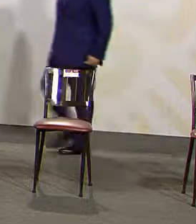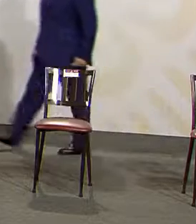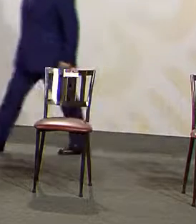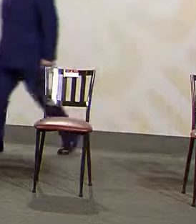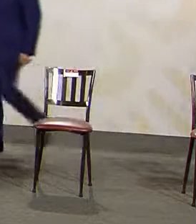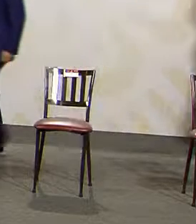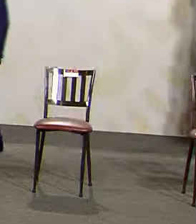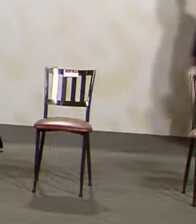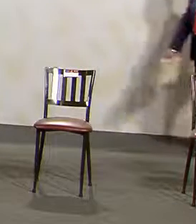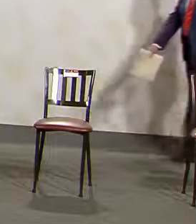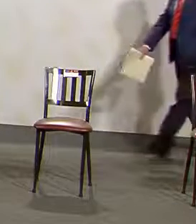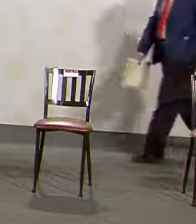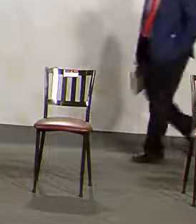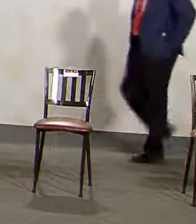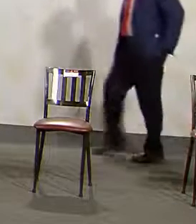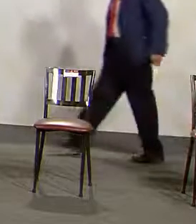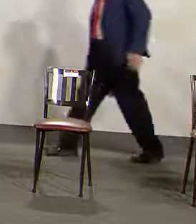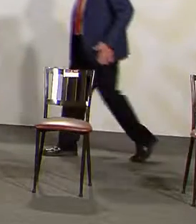buenos días.